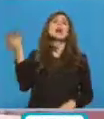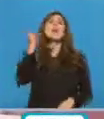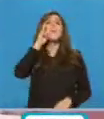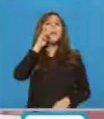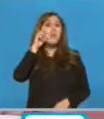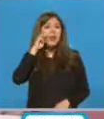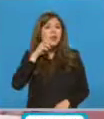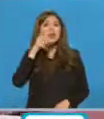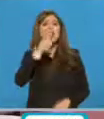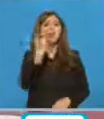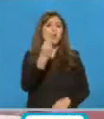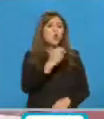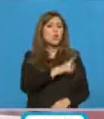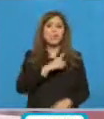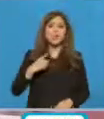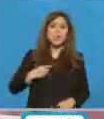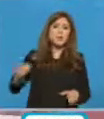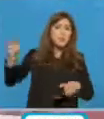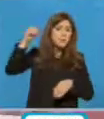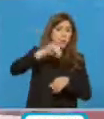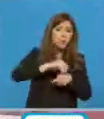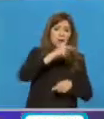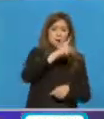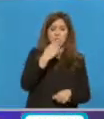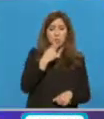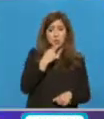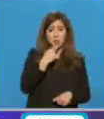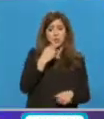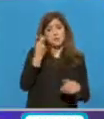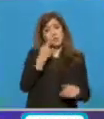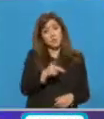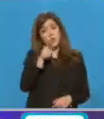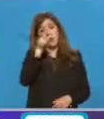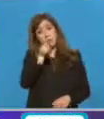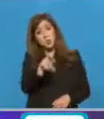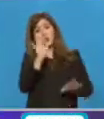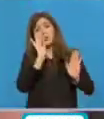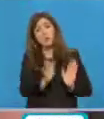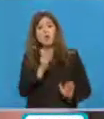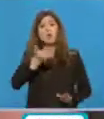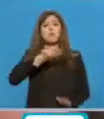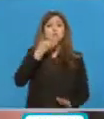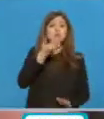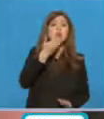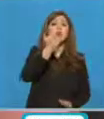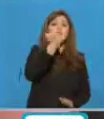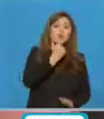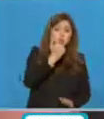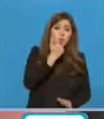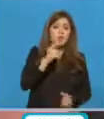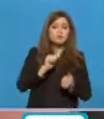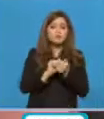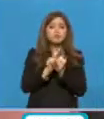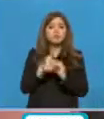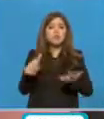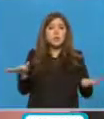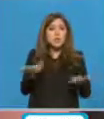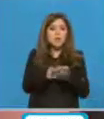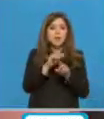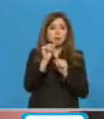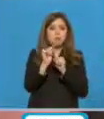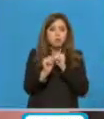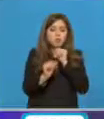Que no tengas que ponerle azúcar. Sí, ¿no? cuando ya estás acostumbrado a consumir bebidas con azúcar y quieres hacer el cambio, puedes irlo haciendo